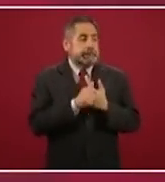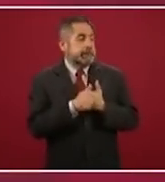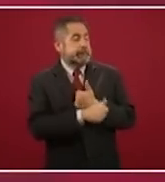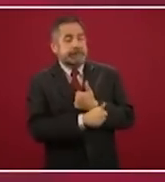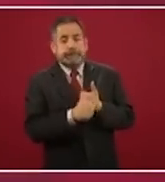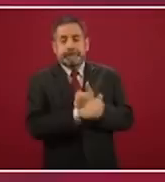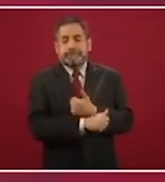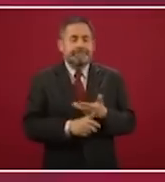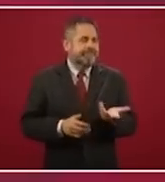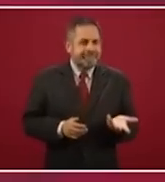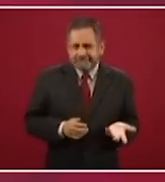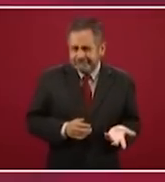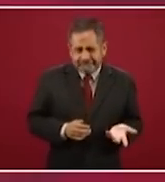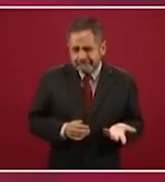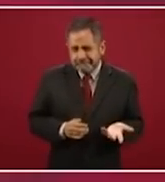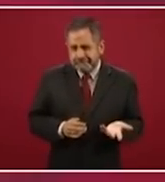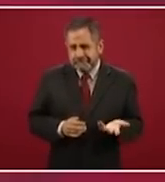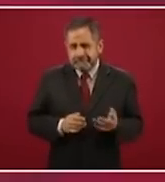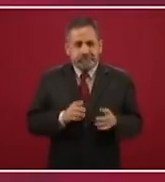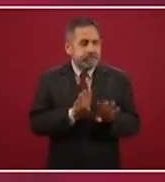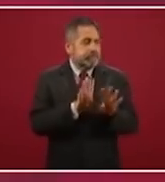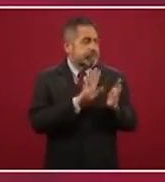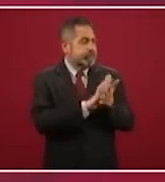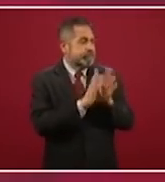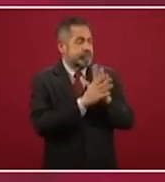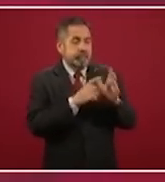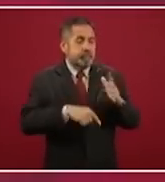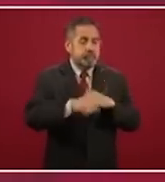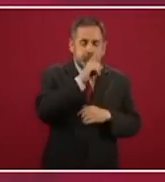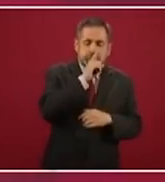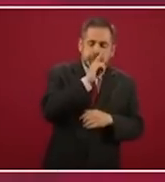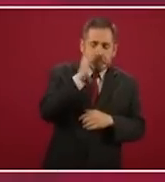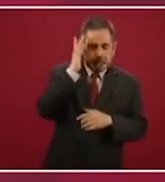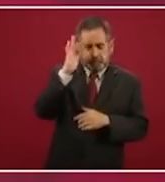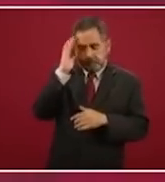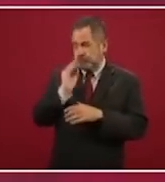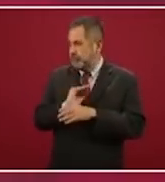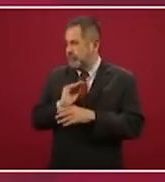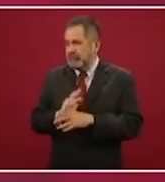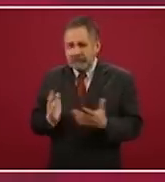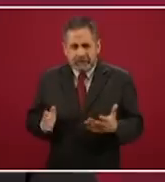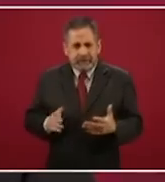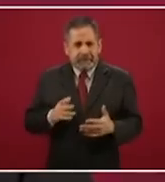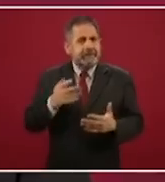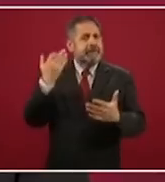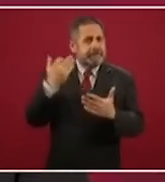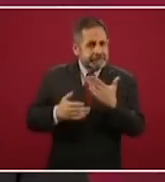era una especie de complicidad colectiva el no hablar